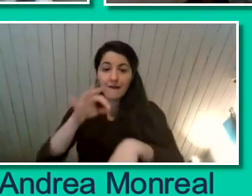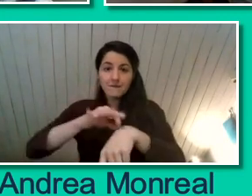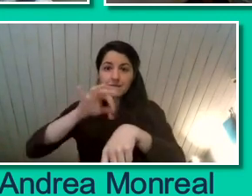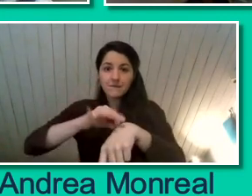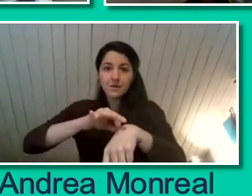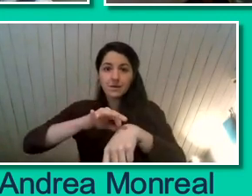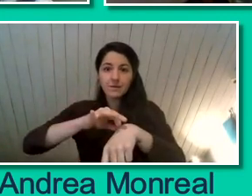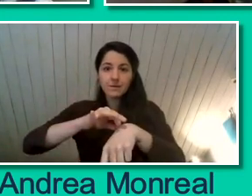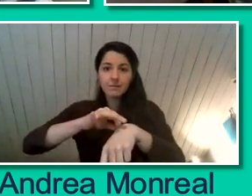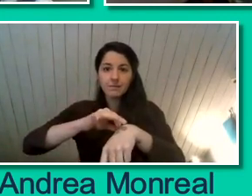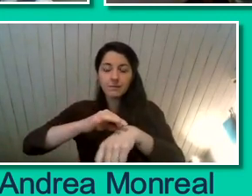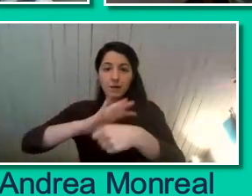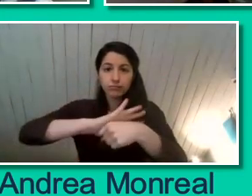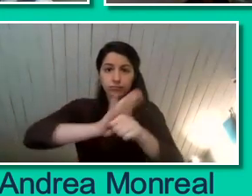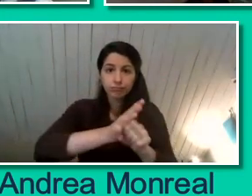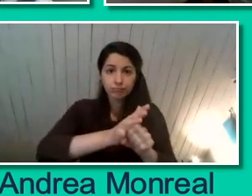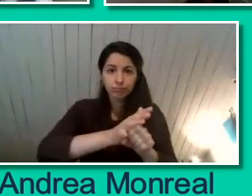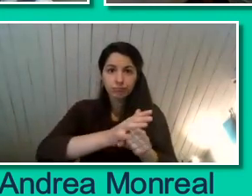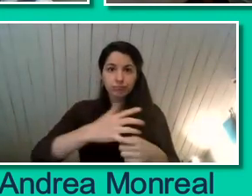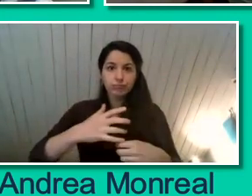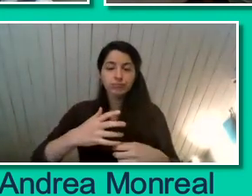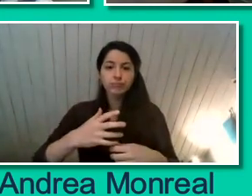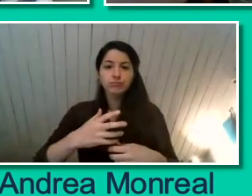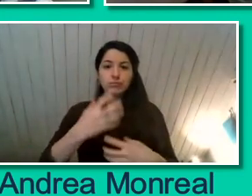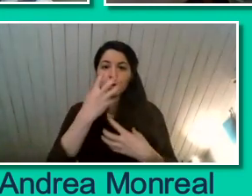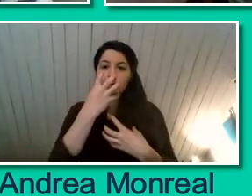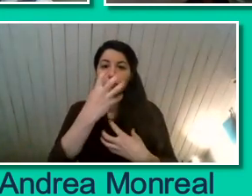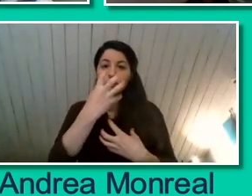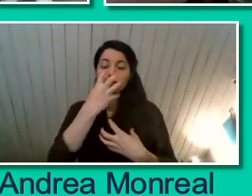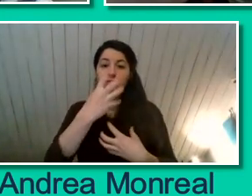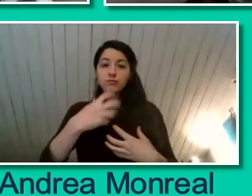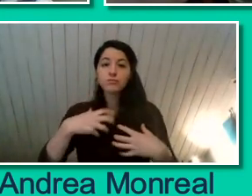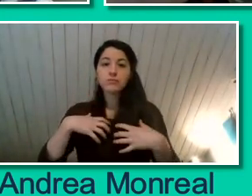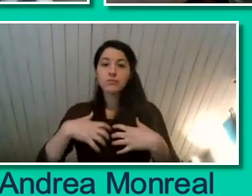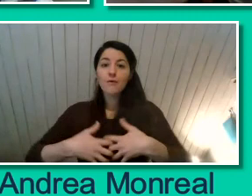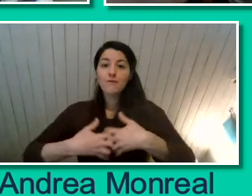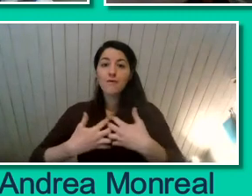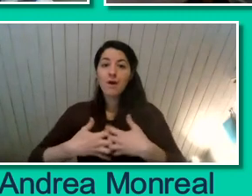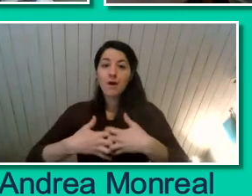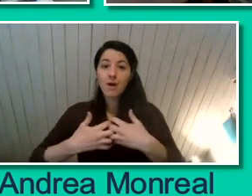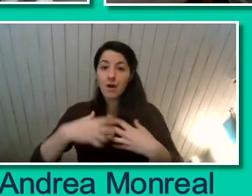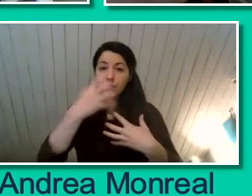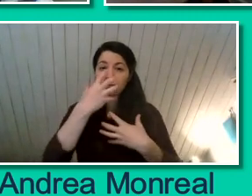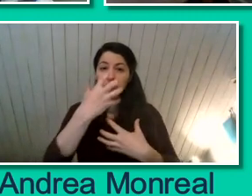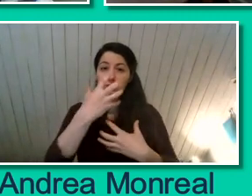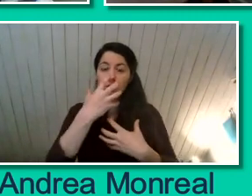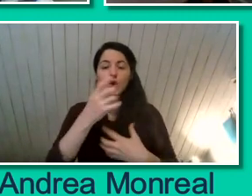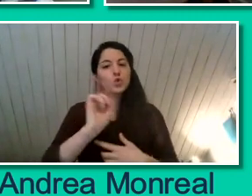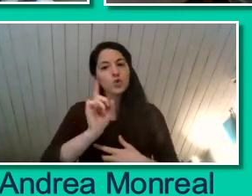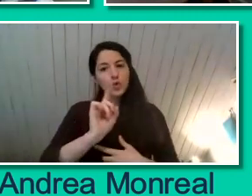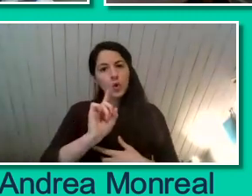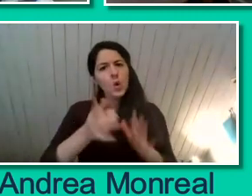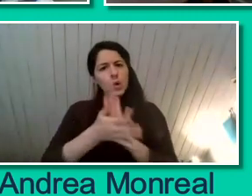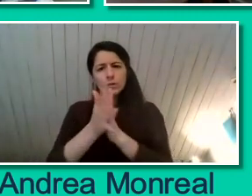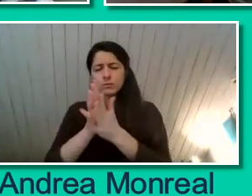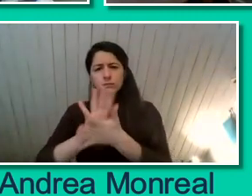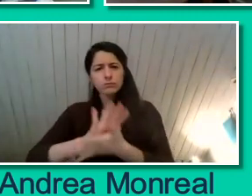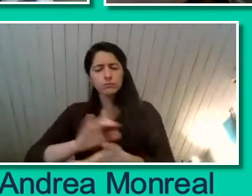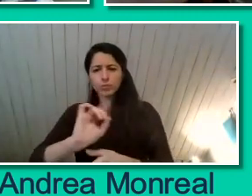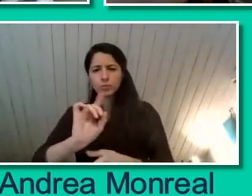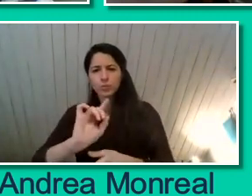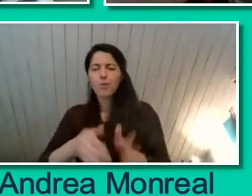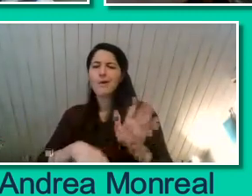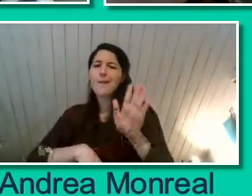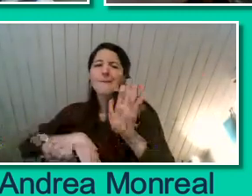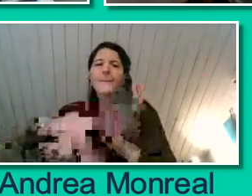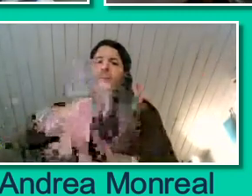un respirador, van a terminar con una enfermedad severa. Por el contrario, la mayoría de personas se recuperan, incluso